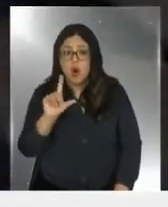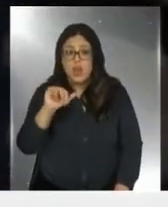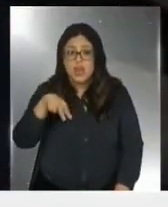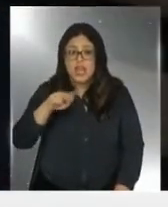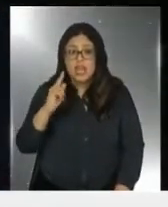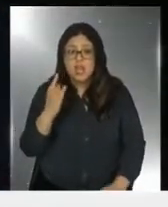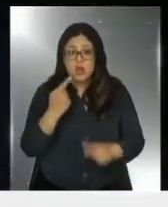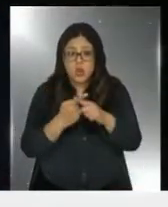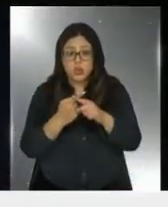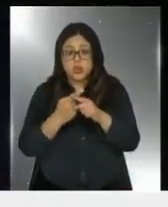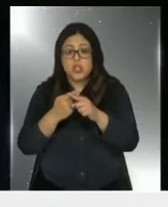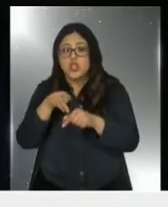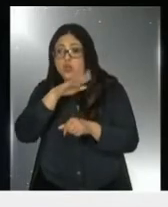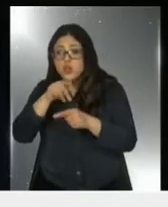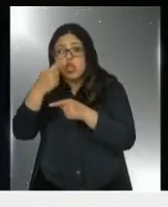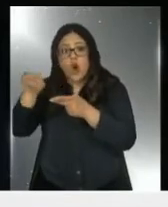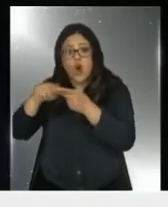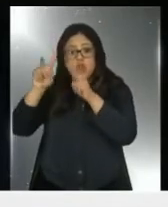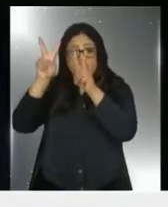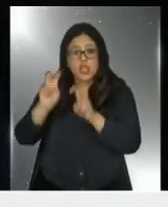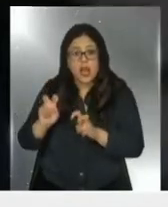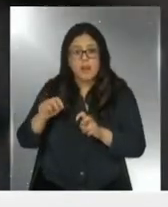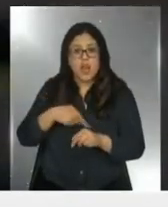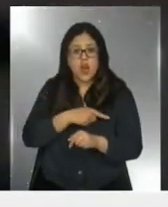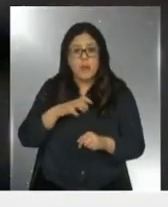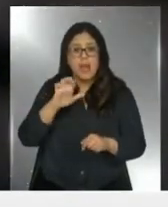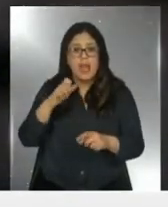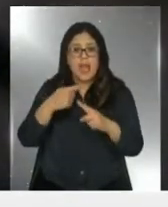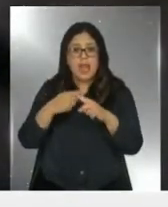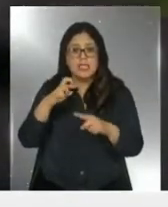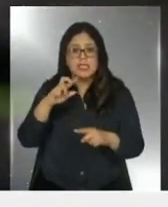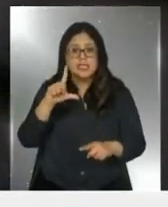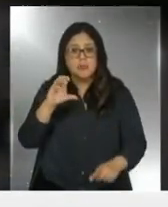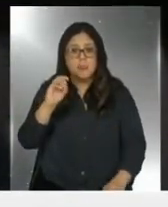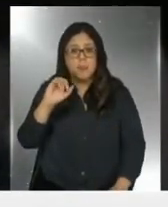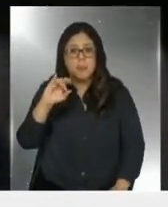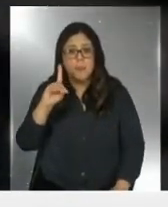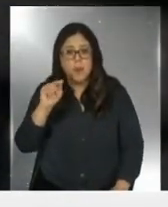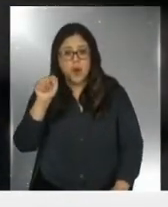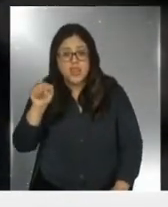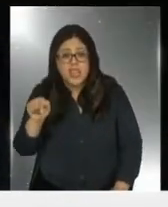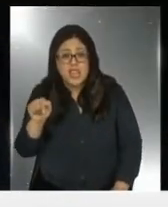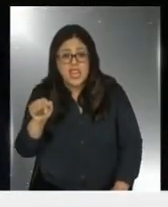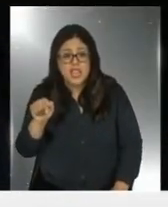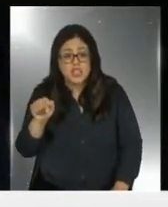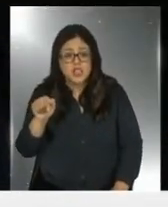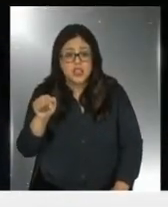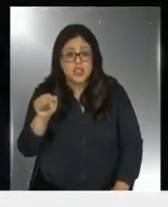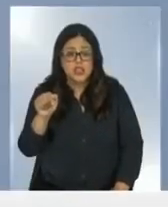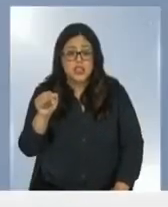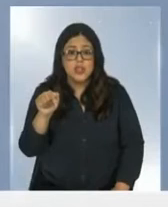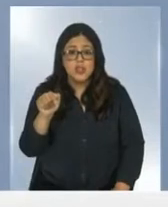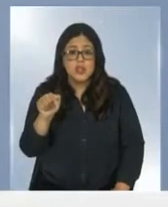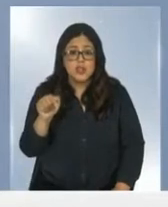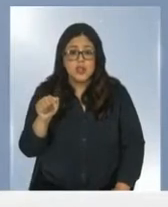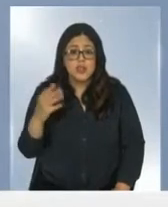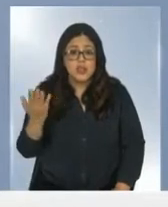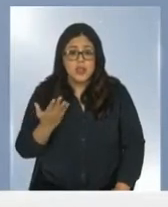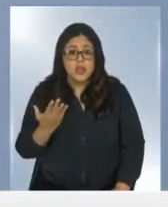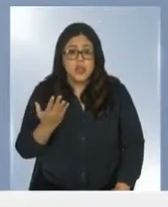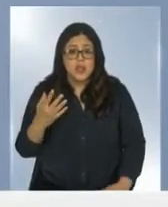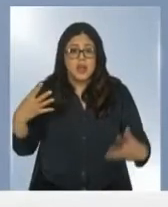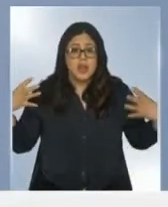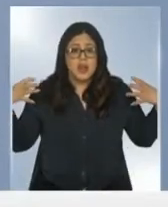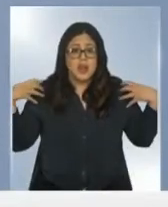como exploit, que yo ya la descargué previamente, y esa pieza de código conocida como exploit se va a